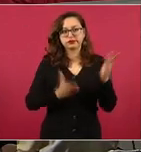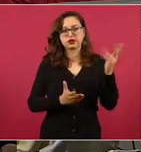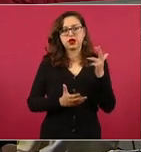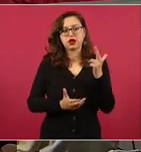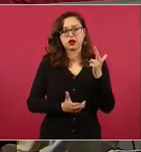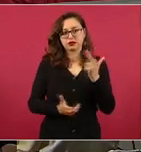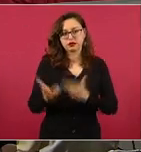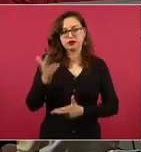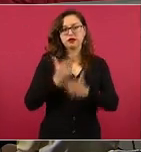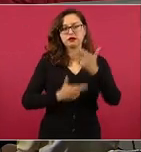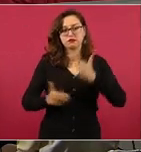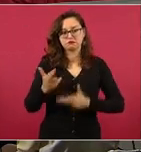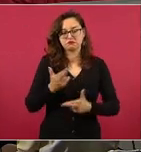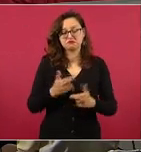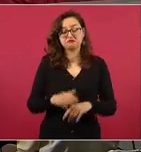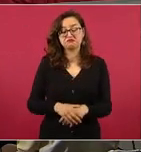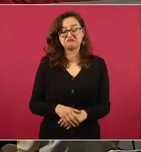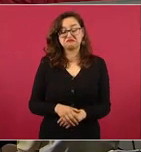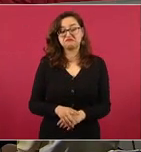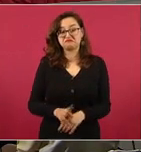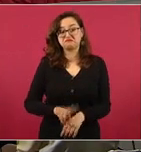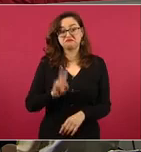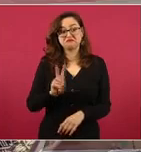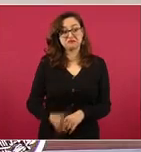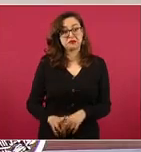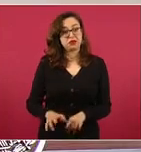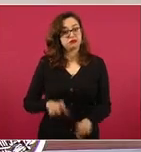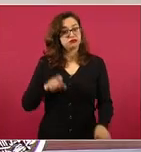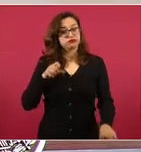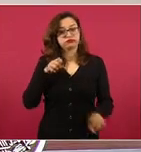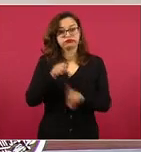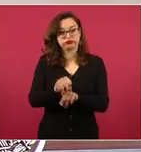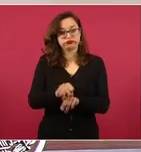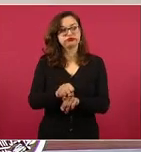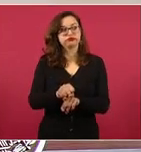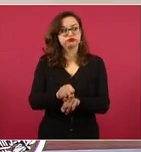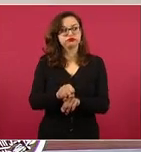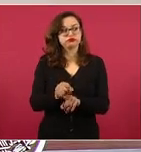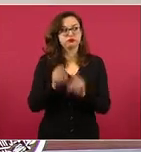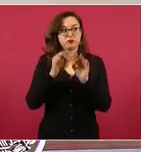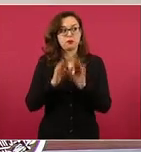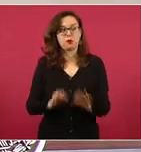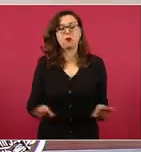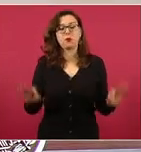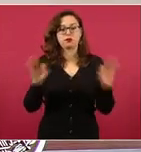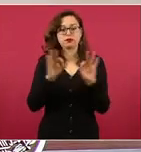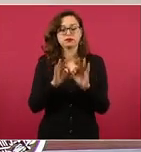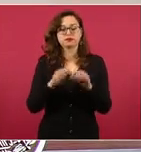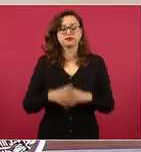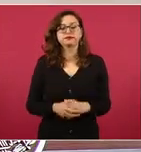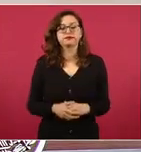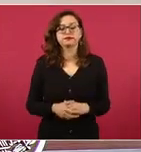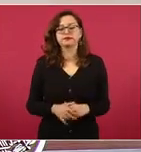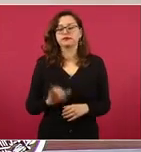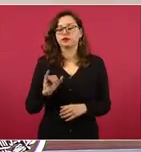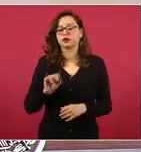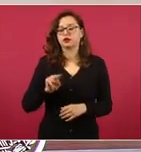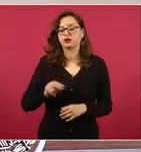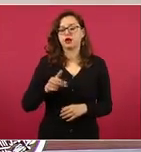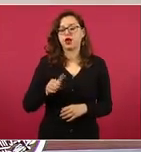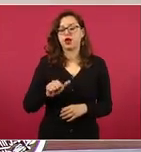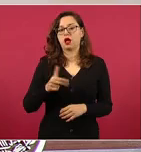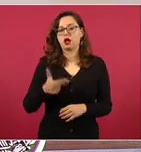se ha obtenido un logro muy importante. Por supuesto que el Instituto Nacional de Antropología e